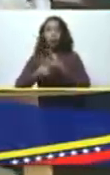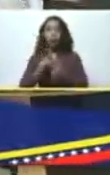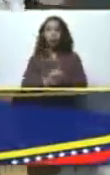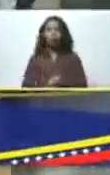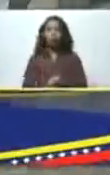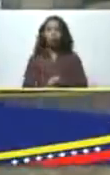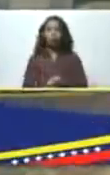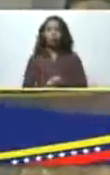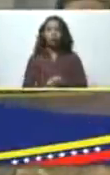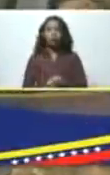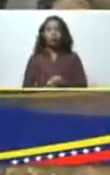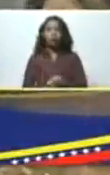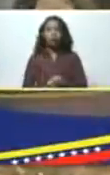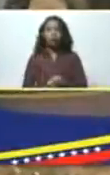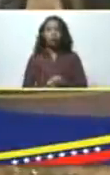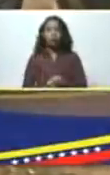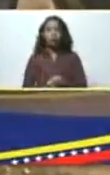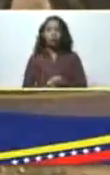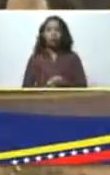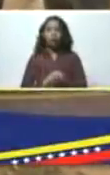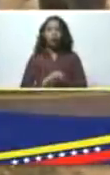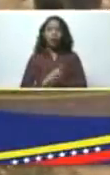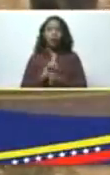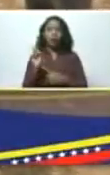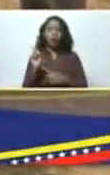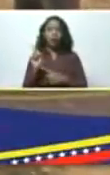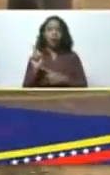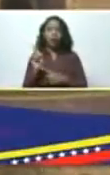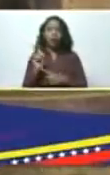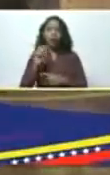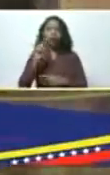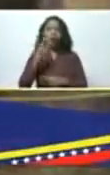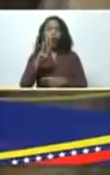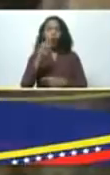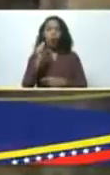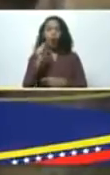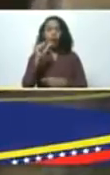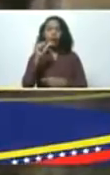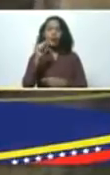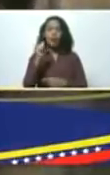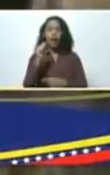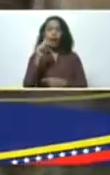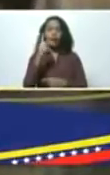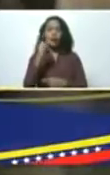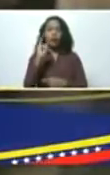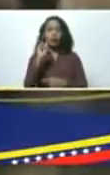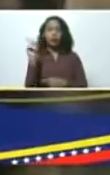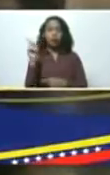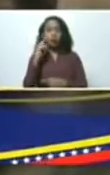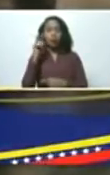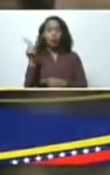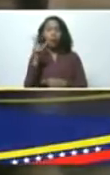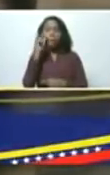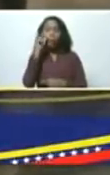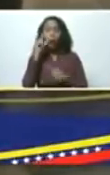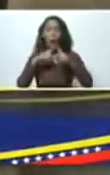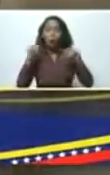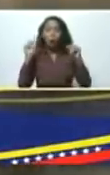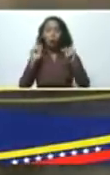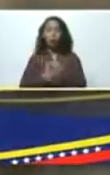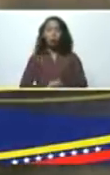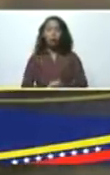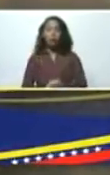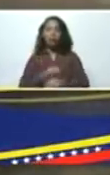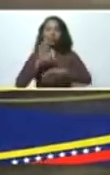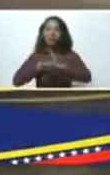Tadashi. Iwasaki, presidente. Dayana. Iwasaki. Iwasaki. Iwasaki, ¿tu apellido? ¿Verdad? ¿Tu papá es japonés? ¿De